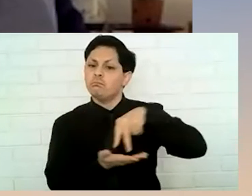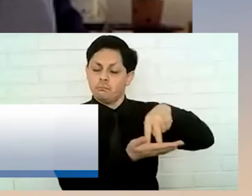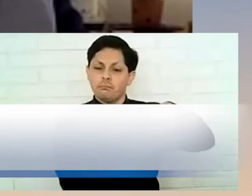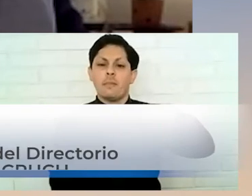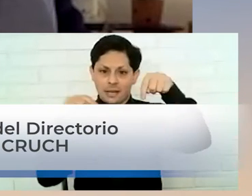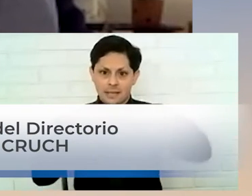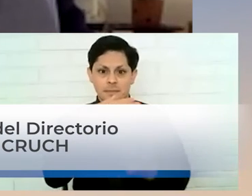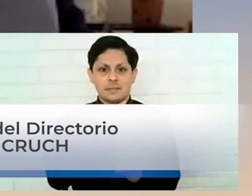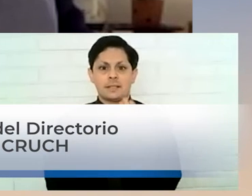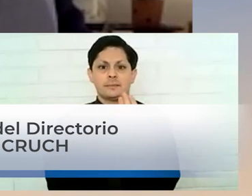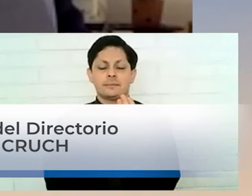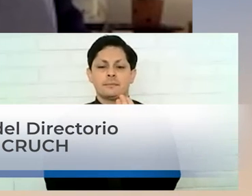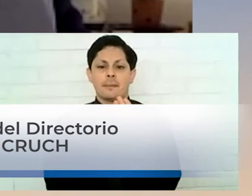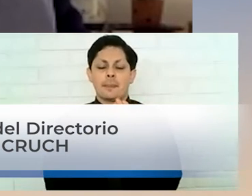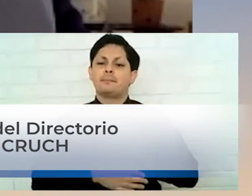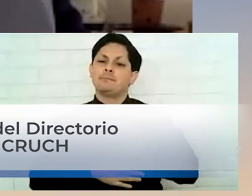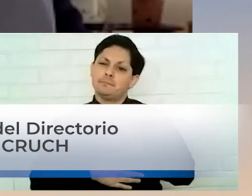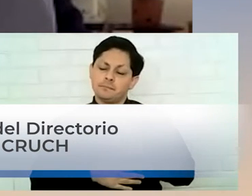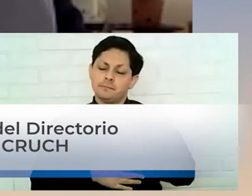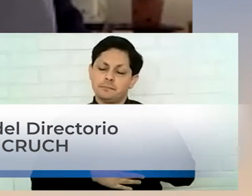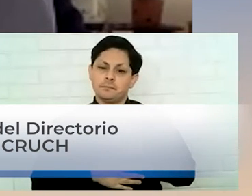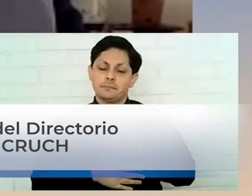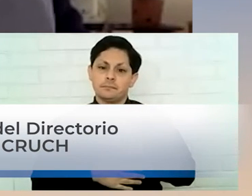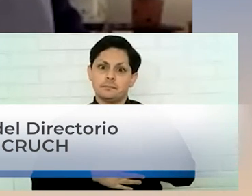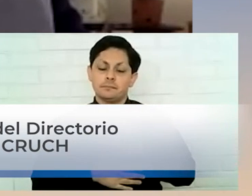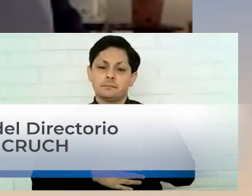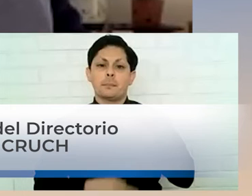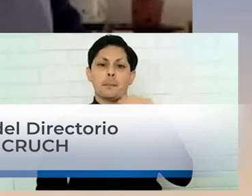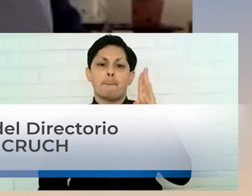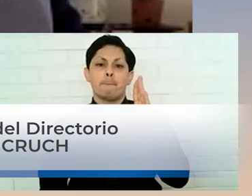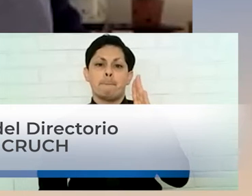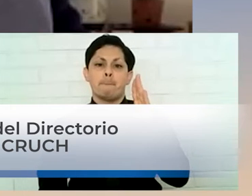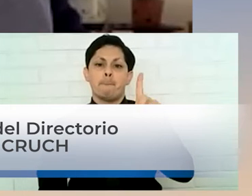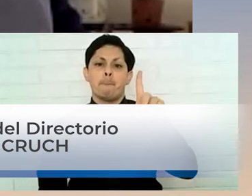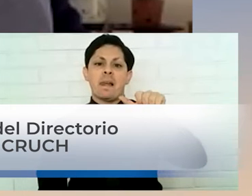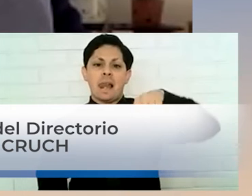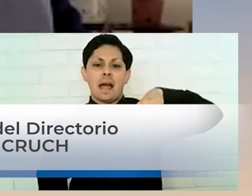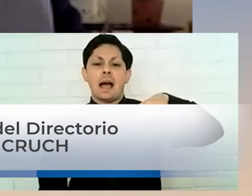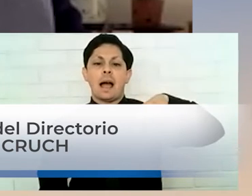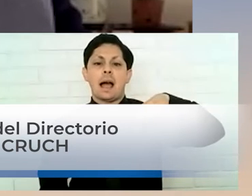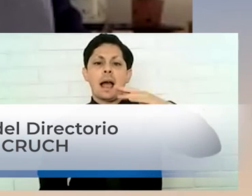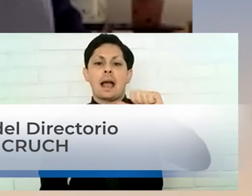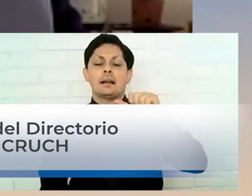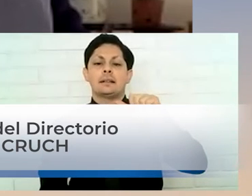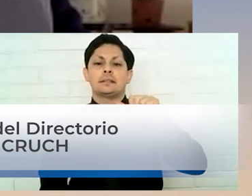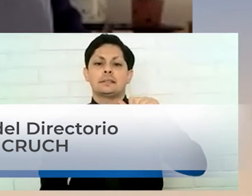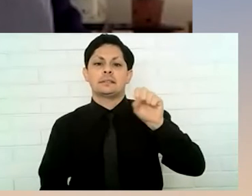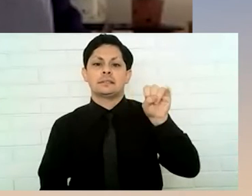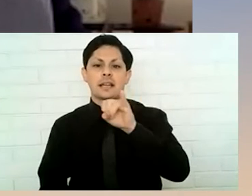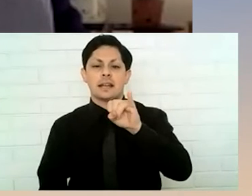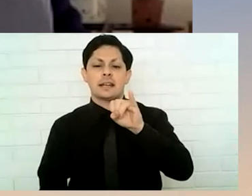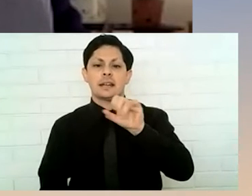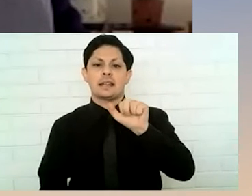mañana. Me complace presentar a Blanca Sardel Jacob. Ella es profesora de la